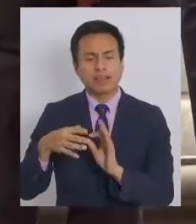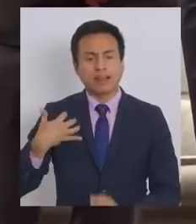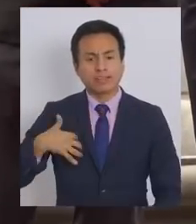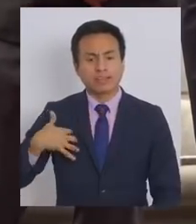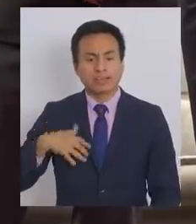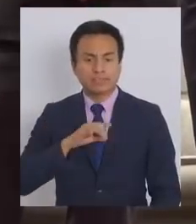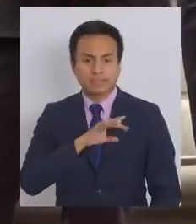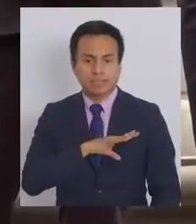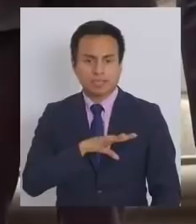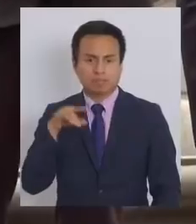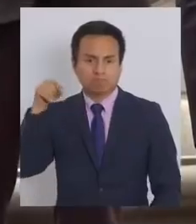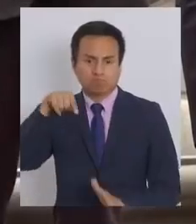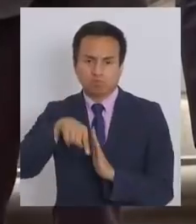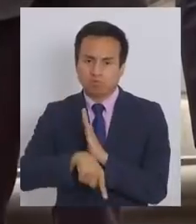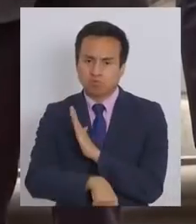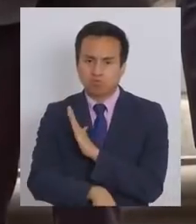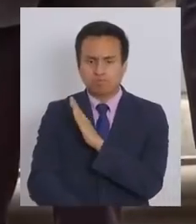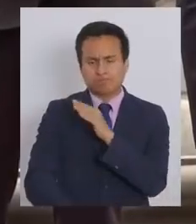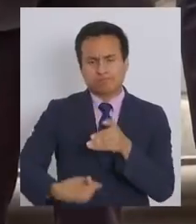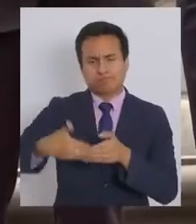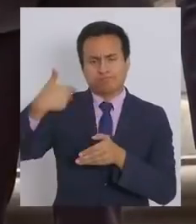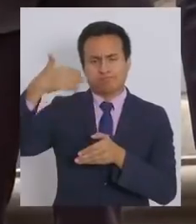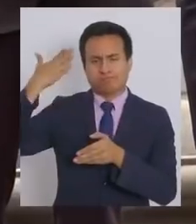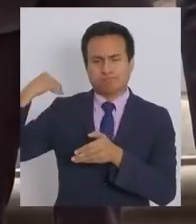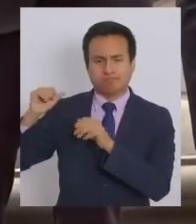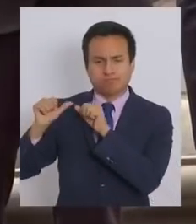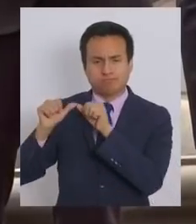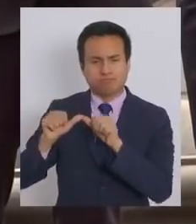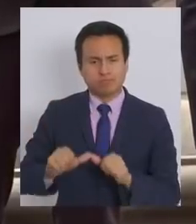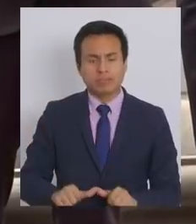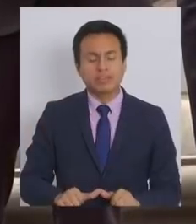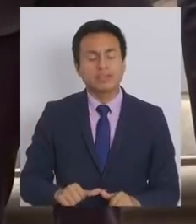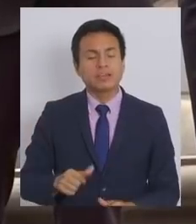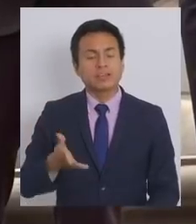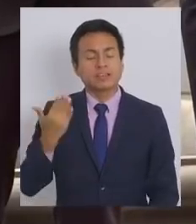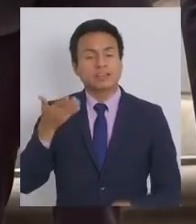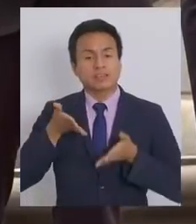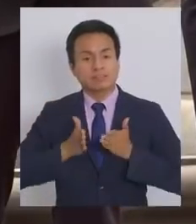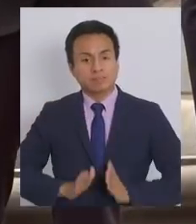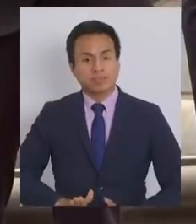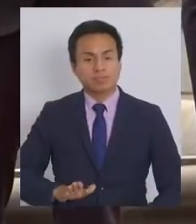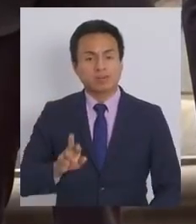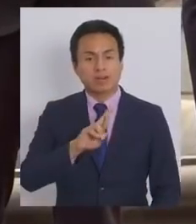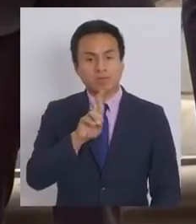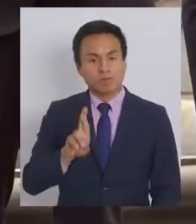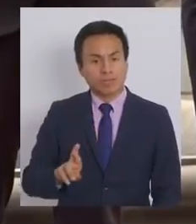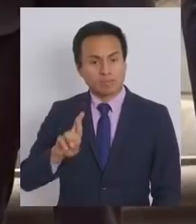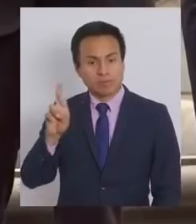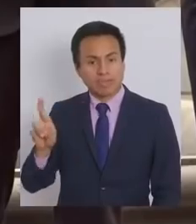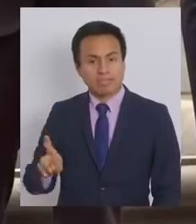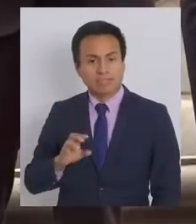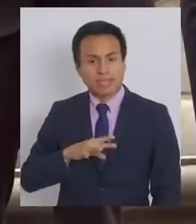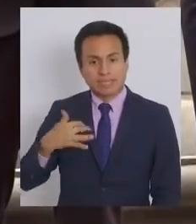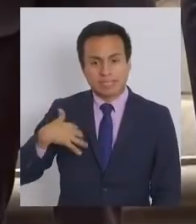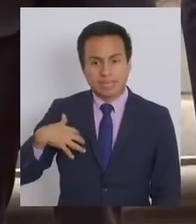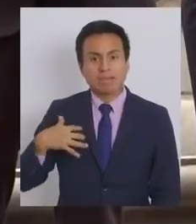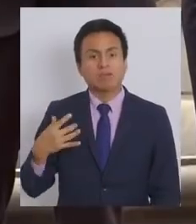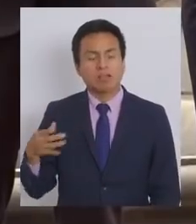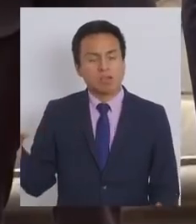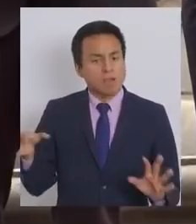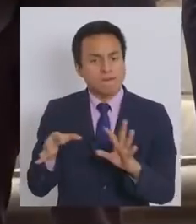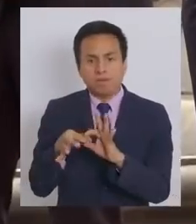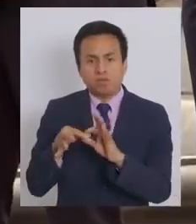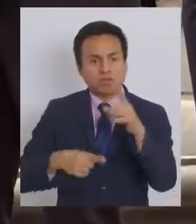y Chile son profundos y son muy antiguos. Desde el nacimiento de nuestras repúblicas hemos tenido profundos